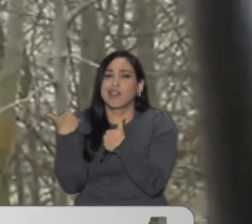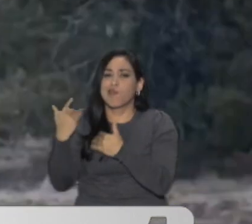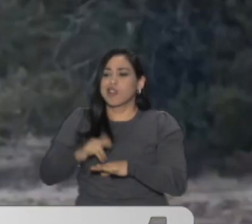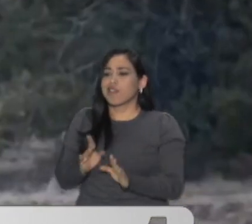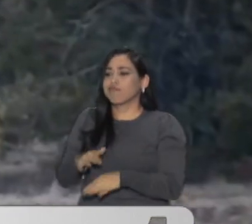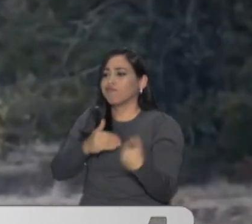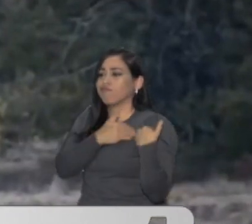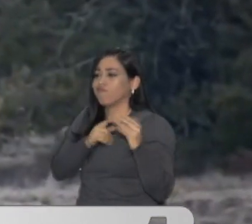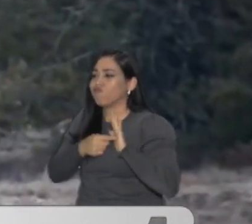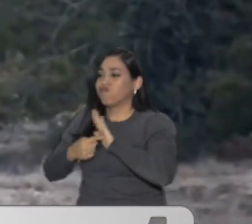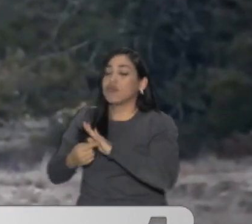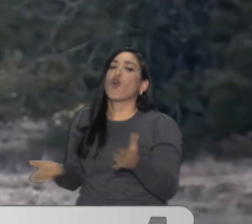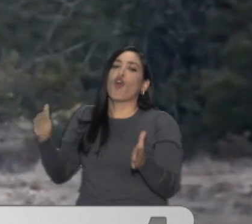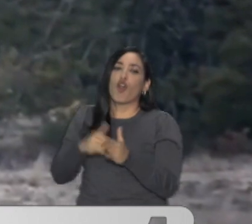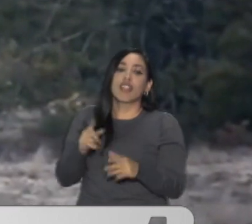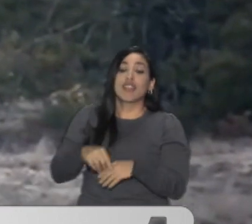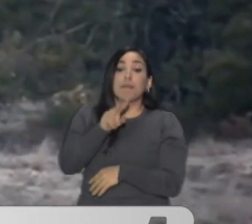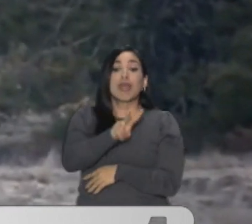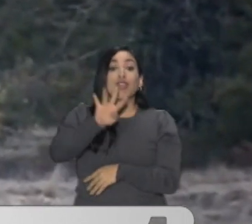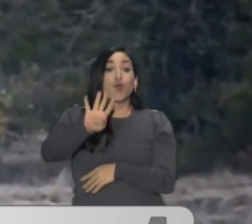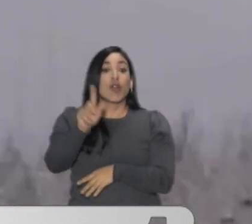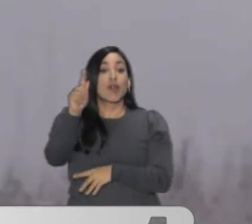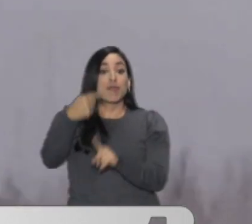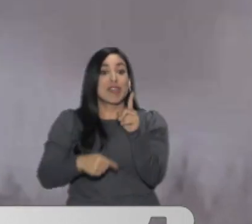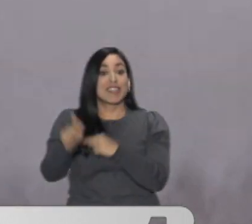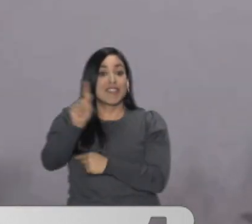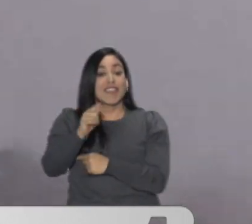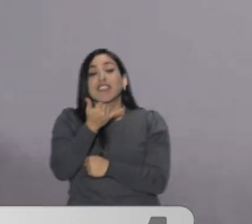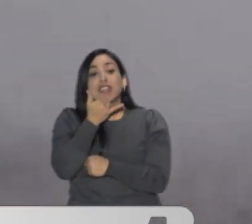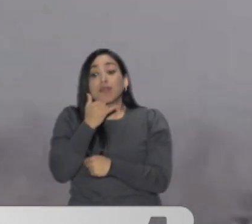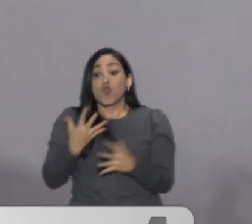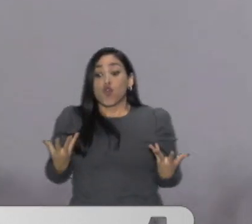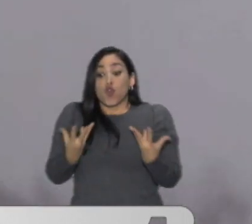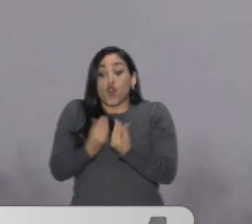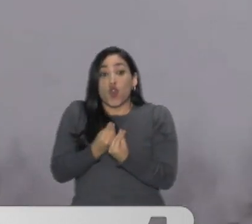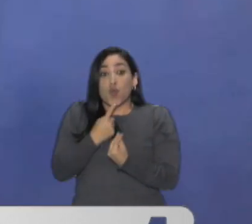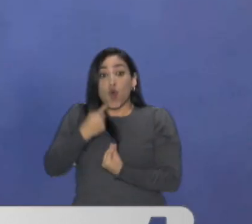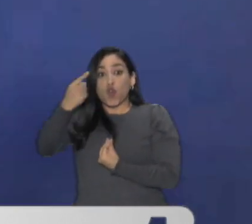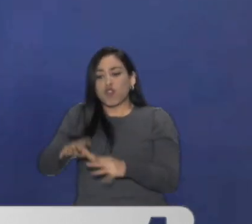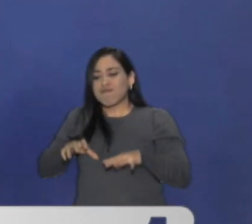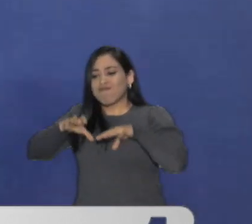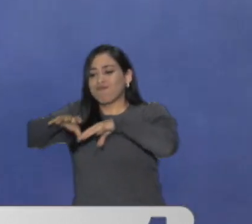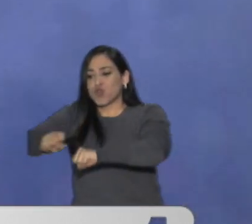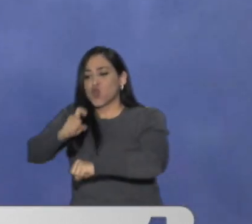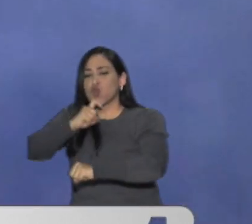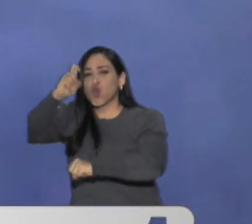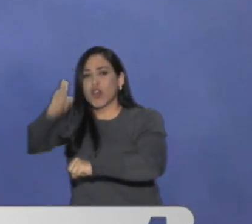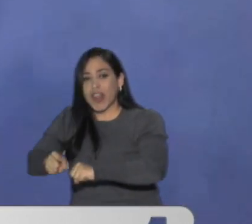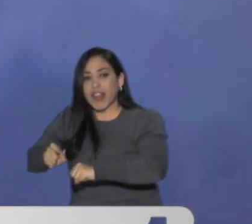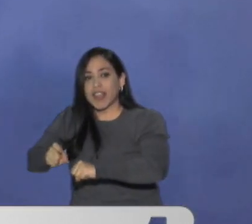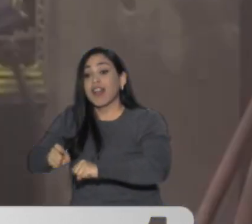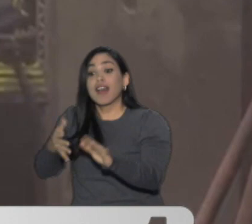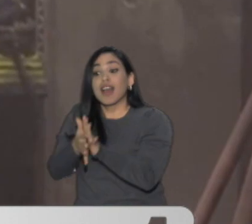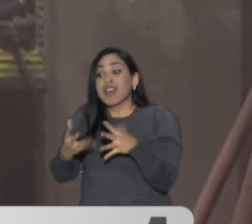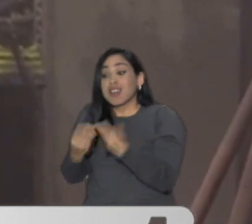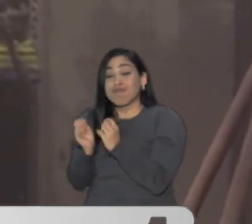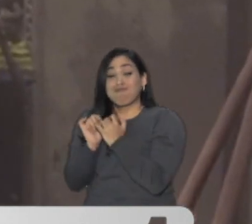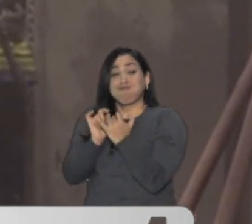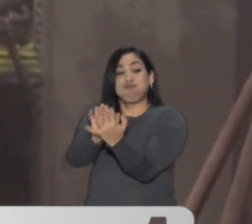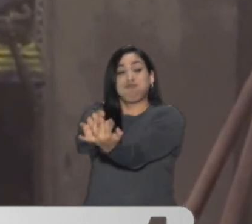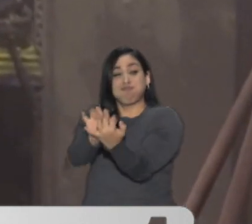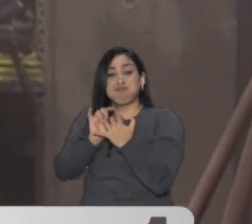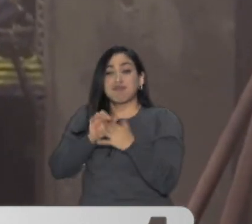el centro, pero ocurrió. El 24 de febrero, las tropas rusas invadieron Ucrania y desde entonces los combates